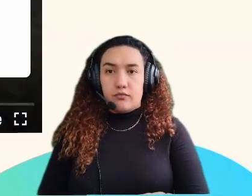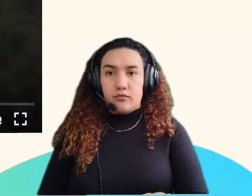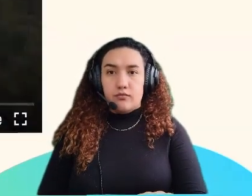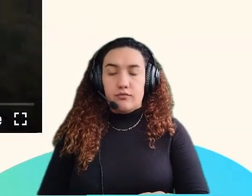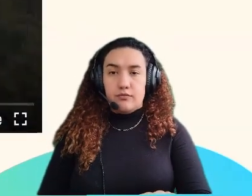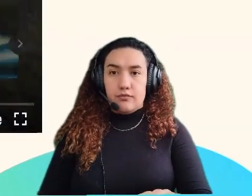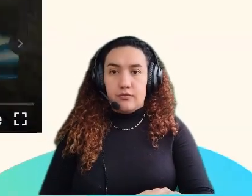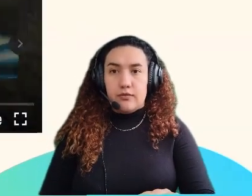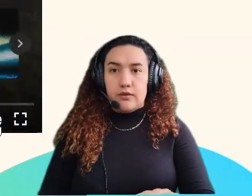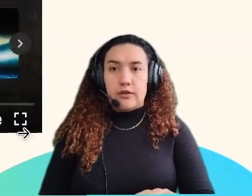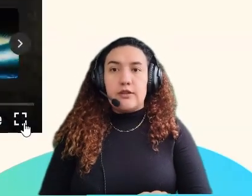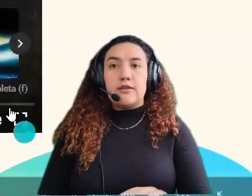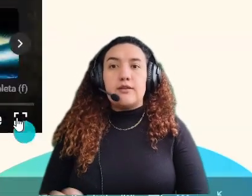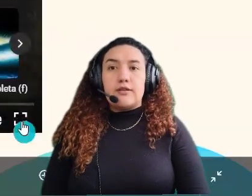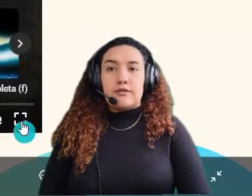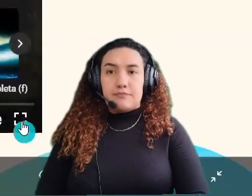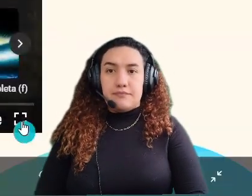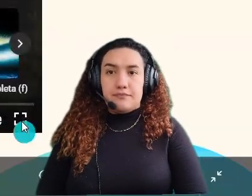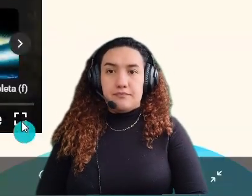nuestro... son una